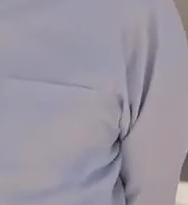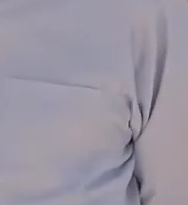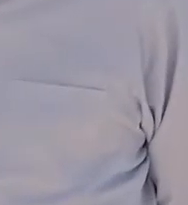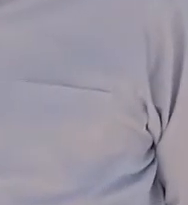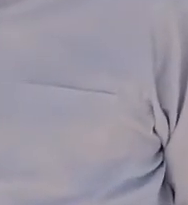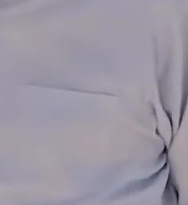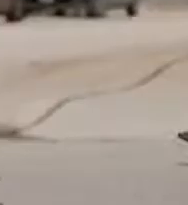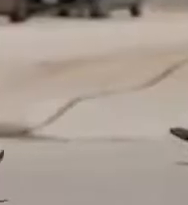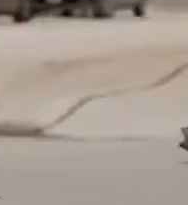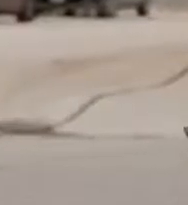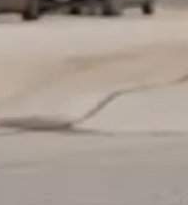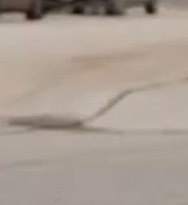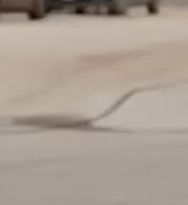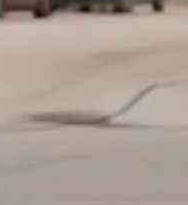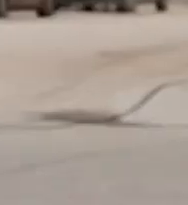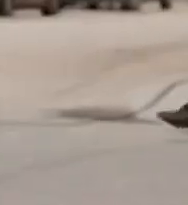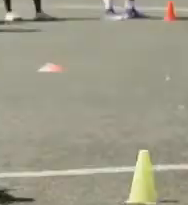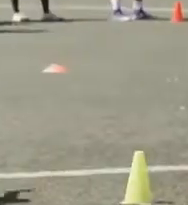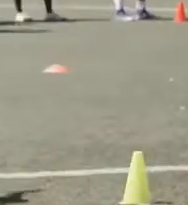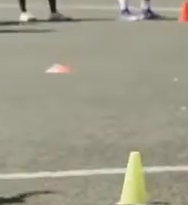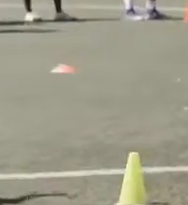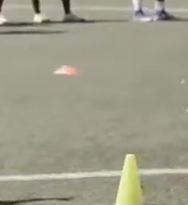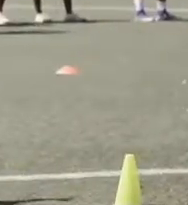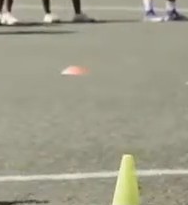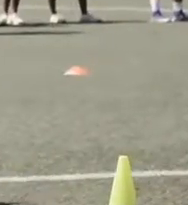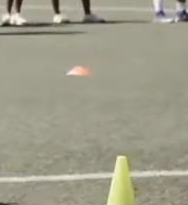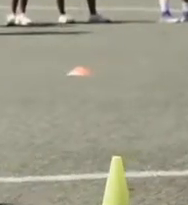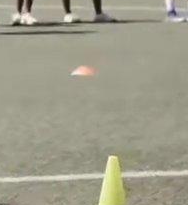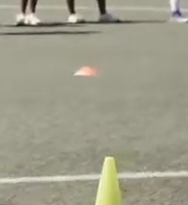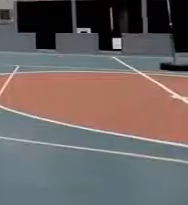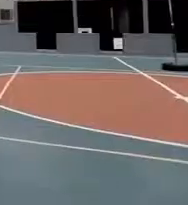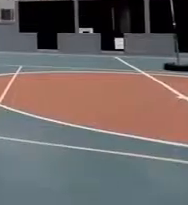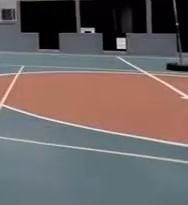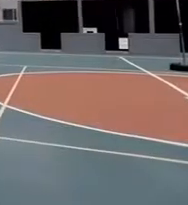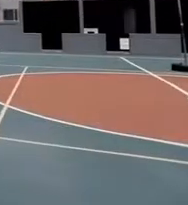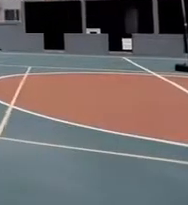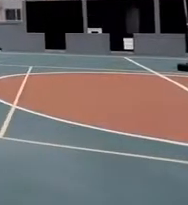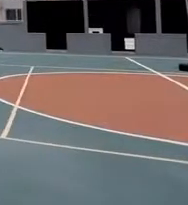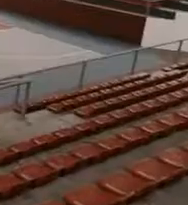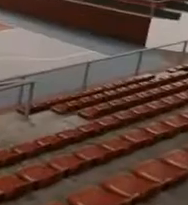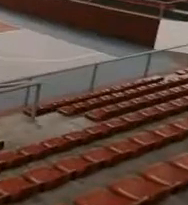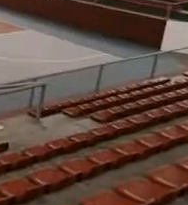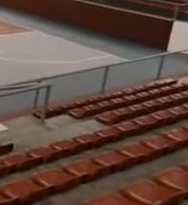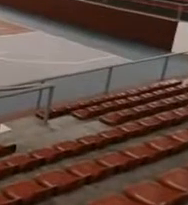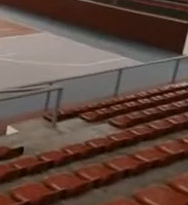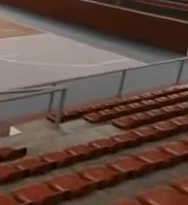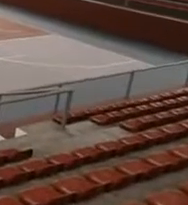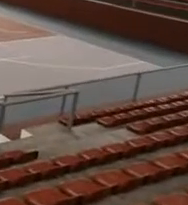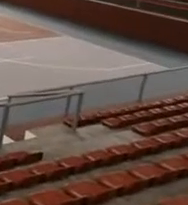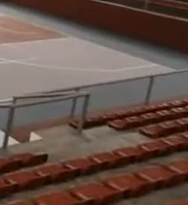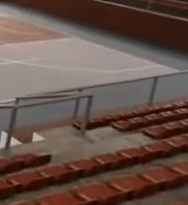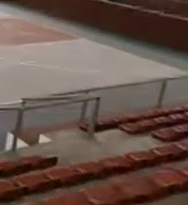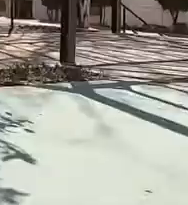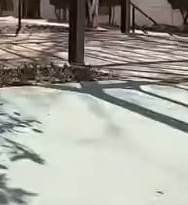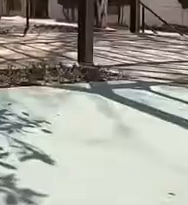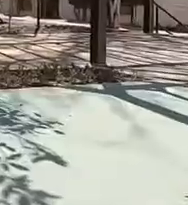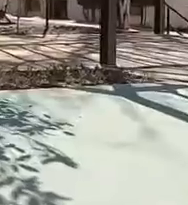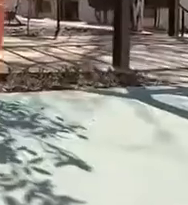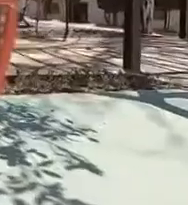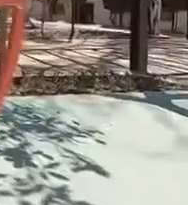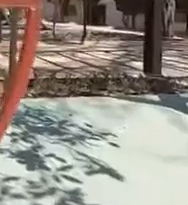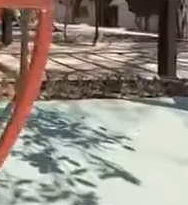la sociedad y a los sectores más marginados. Afortunadamente ya tenemos un espacio recreativo donde pueden venir